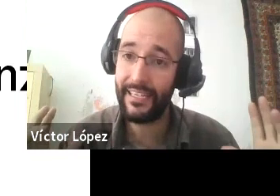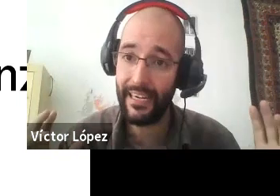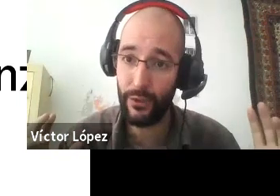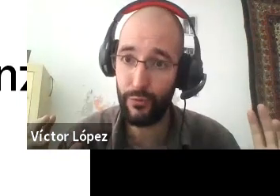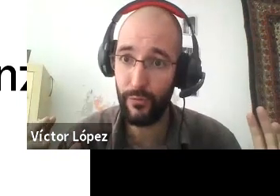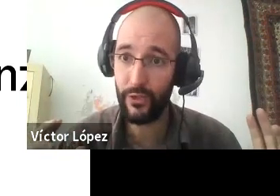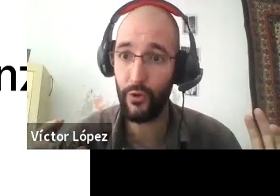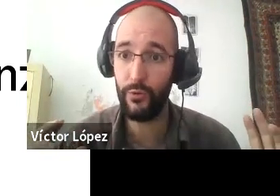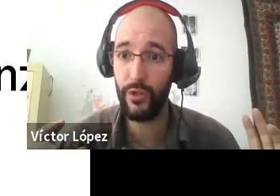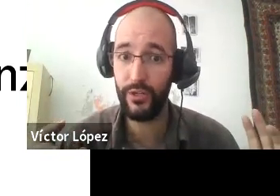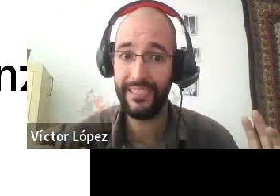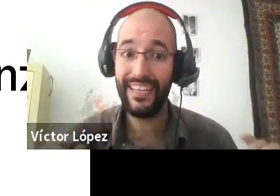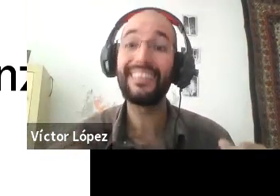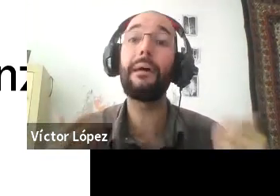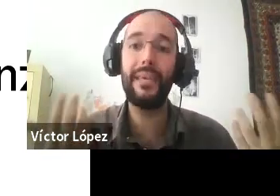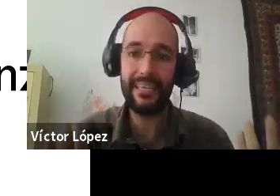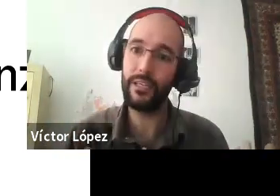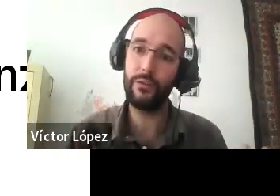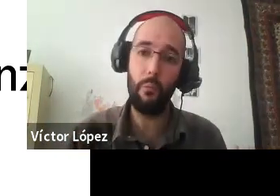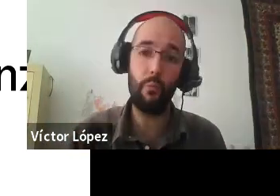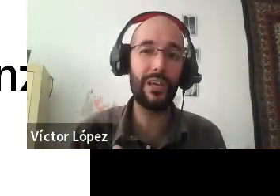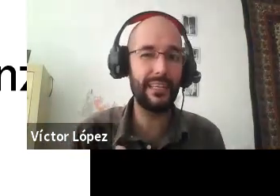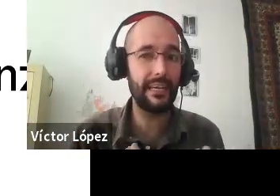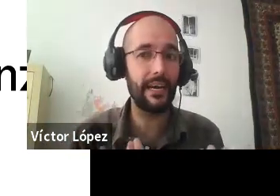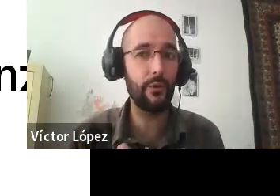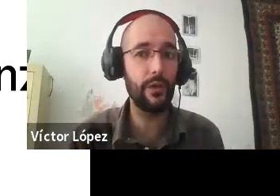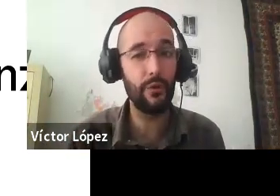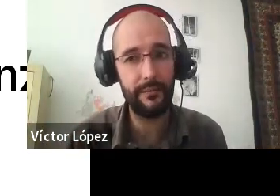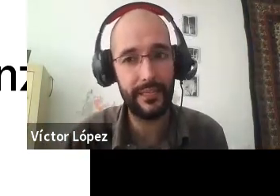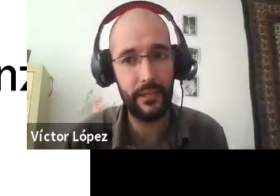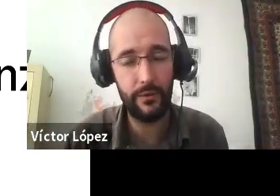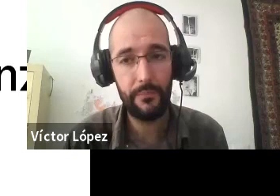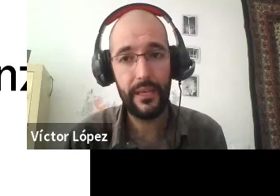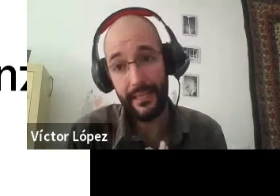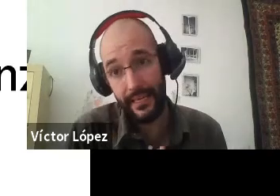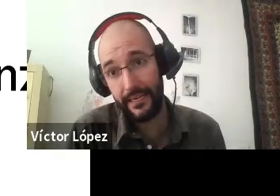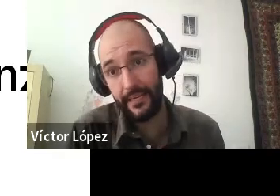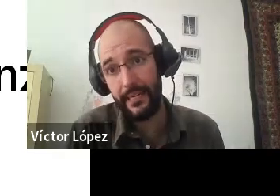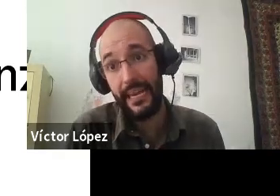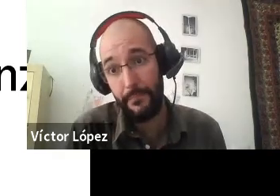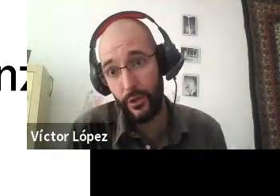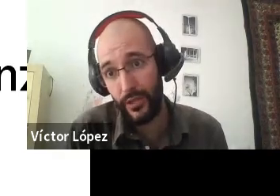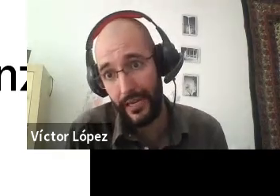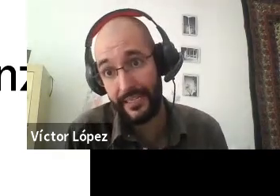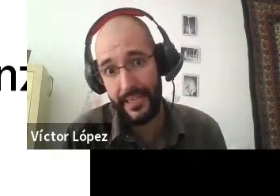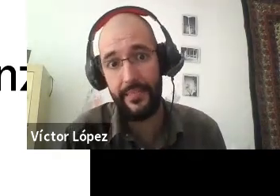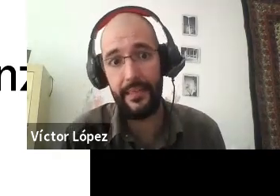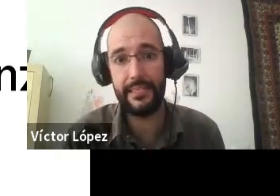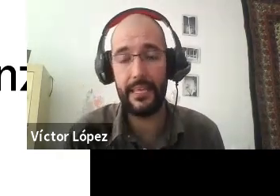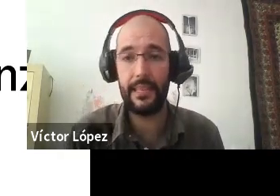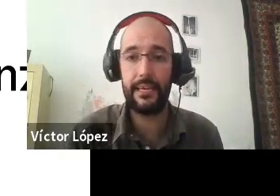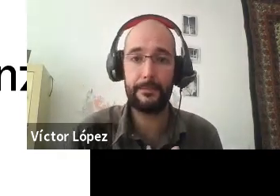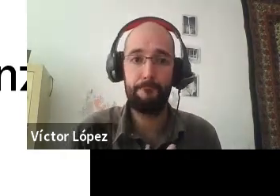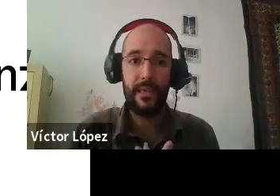aquí sacar tus propias conclusiones, también ha sido muy criticado y muy rebatido en el ámbito de la enseñanza de